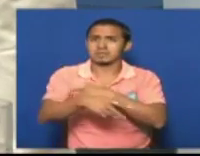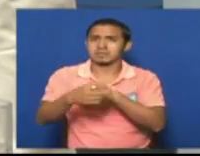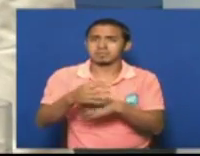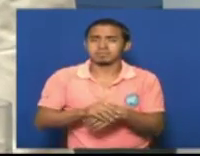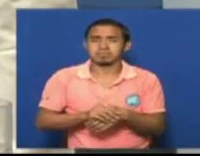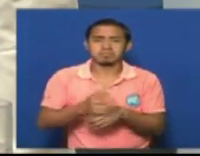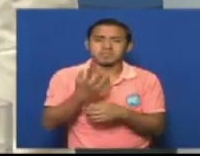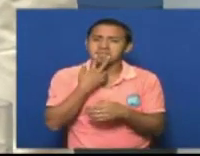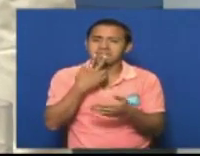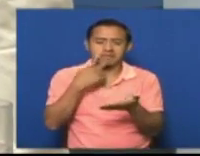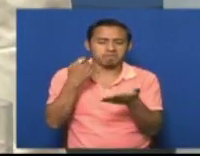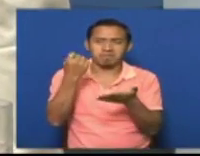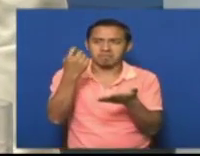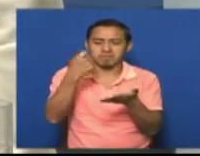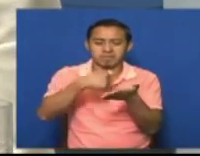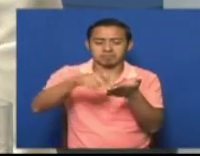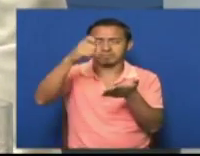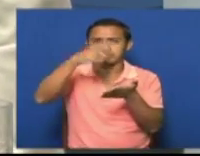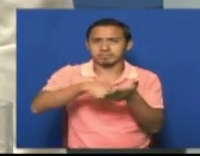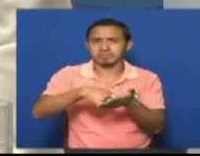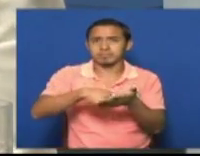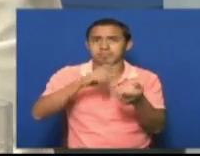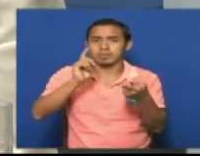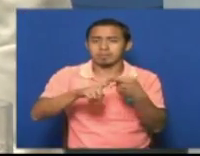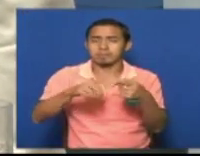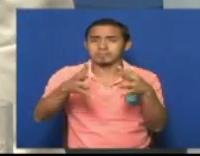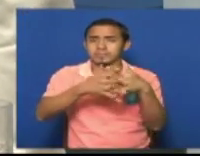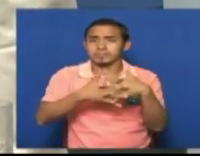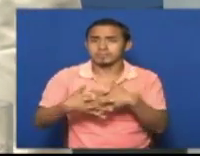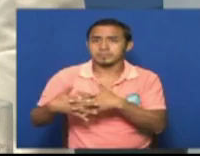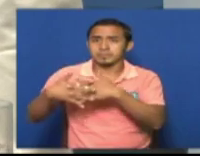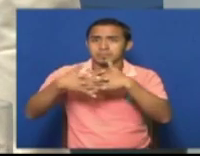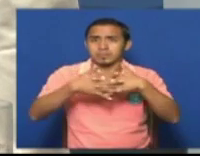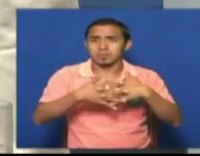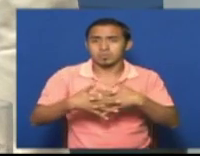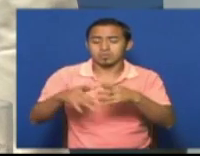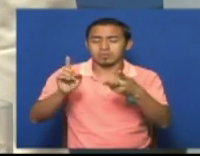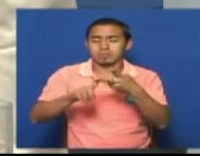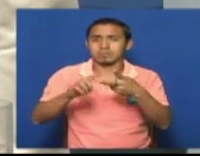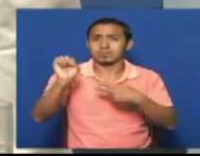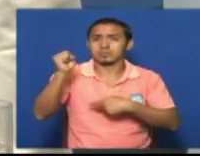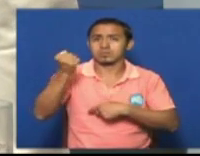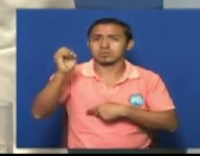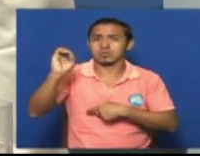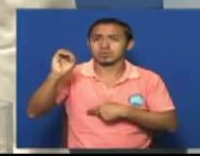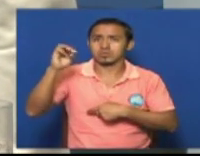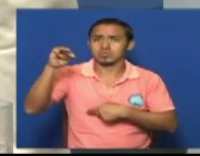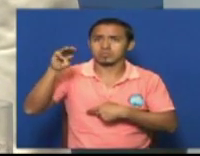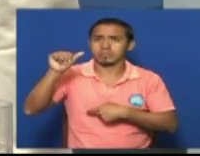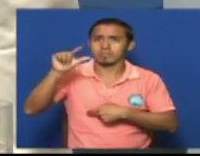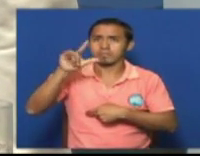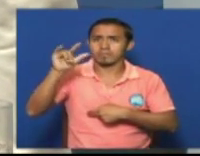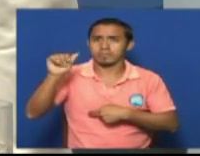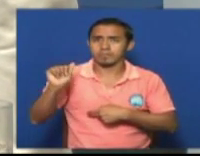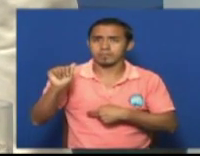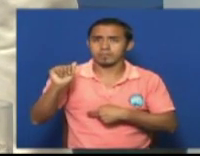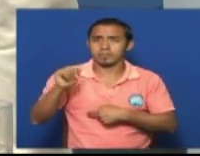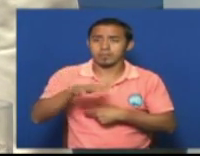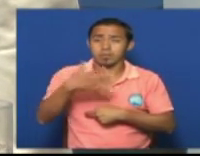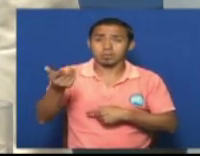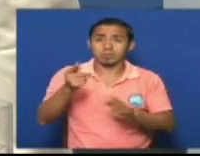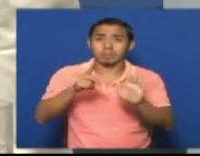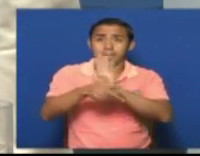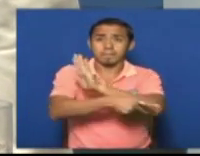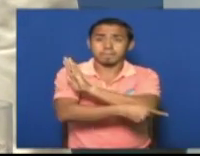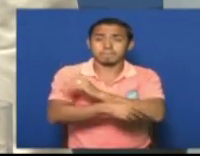no han ratificado la convención eeuu y somalia el resto de países que forman las naciones